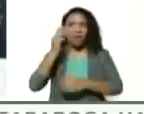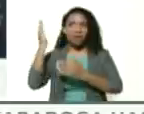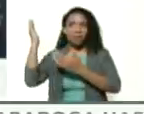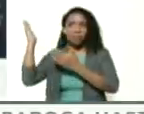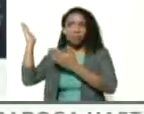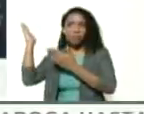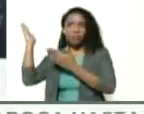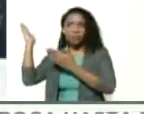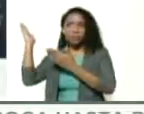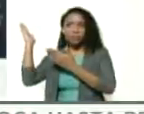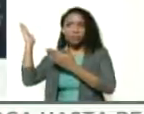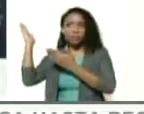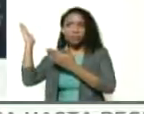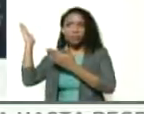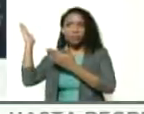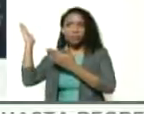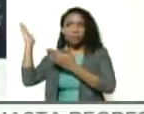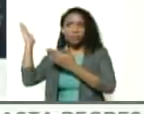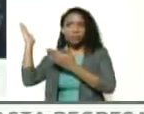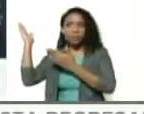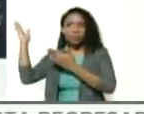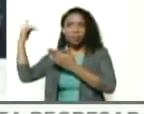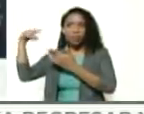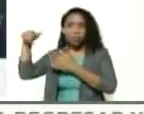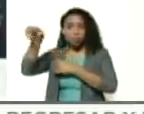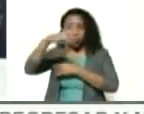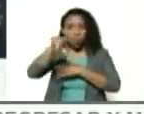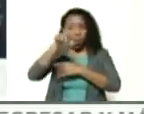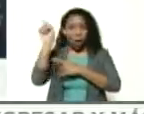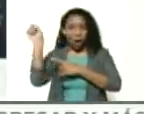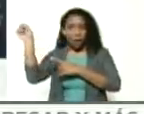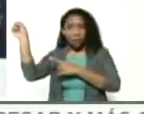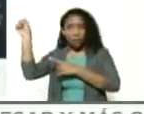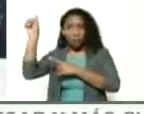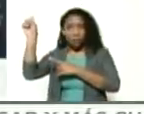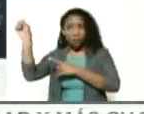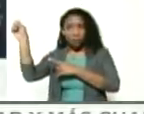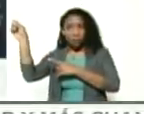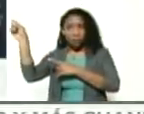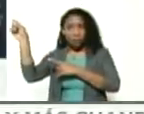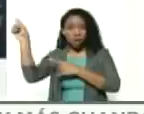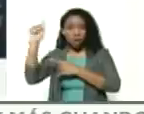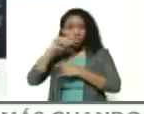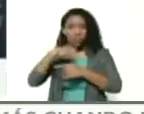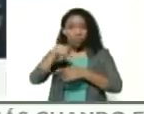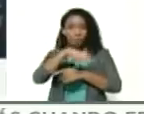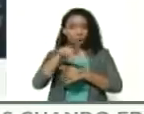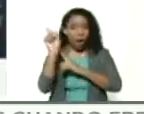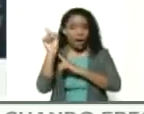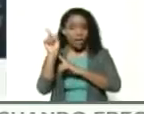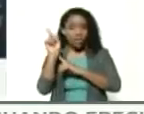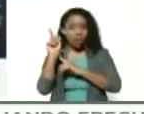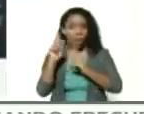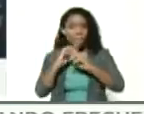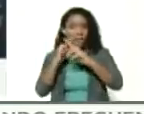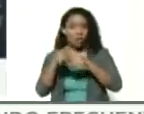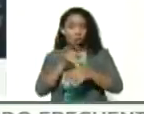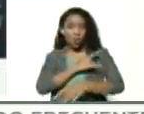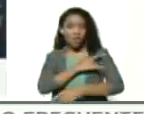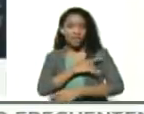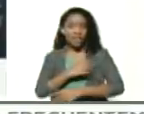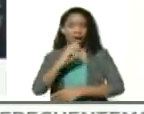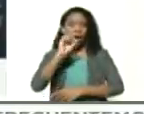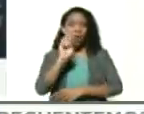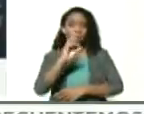están, esos son. Padre Ugalde prestó la rectoría de la Universidad Católica Andrés Bello,